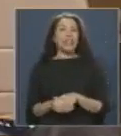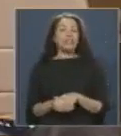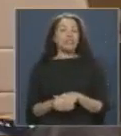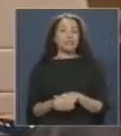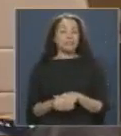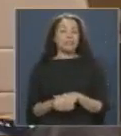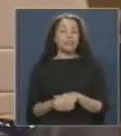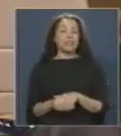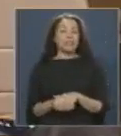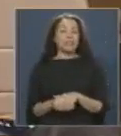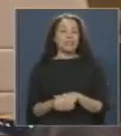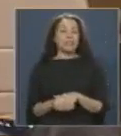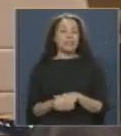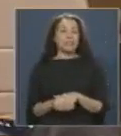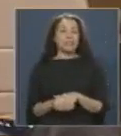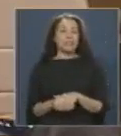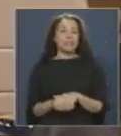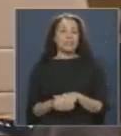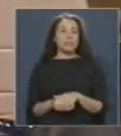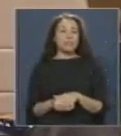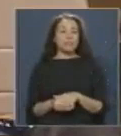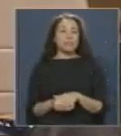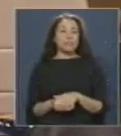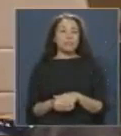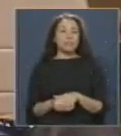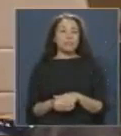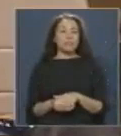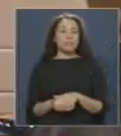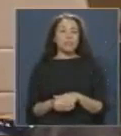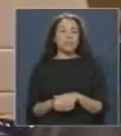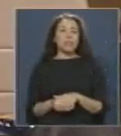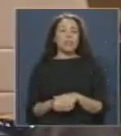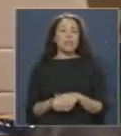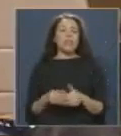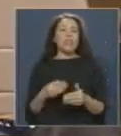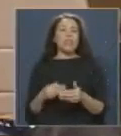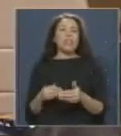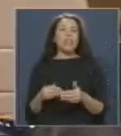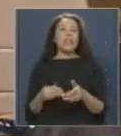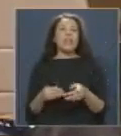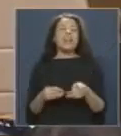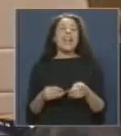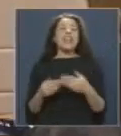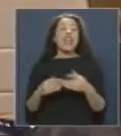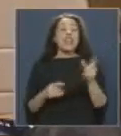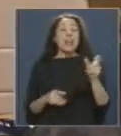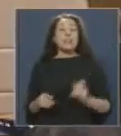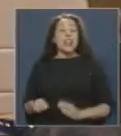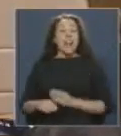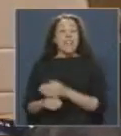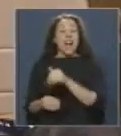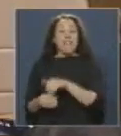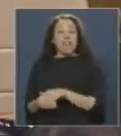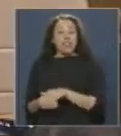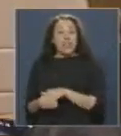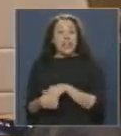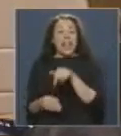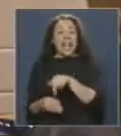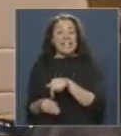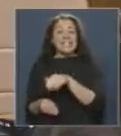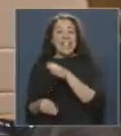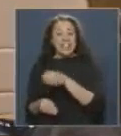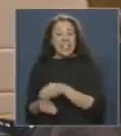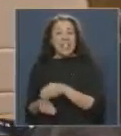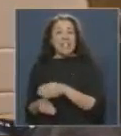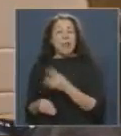efectivamente signifique que el domicilio electoral va a ser el tomado en cuenta, pero